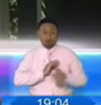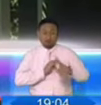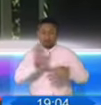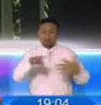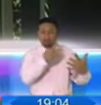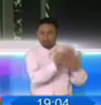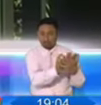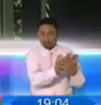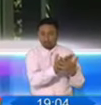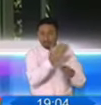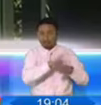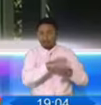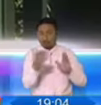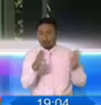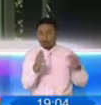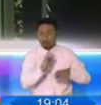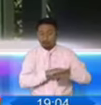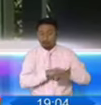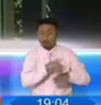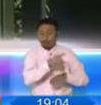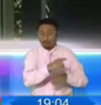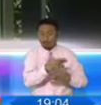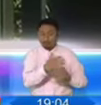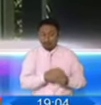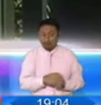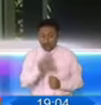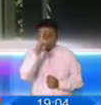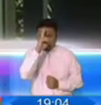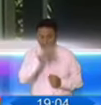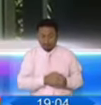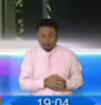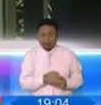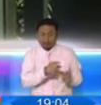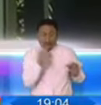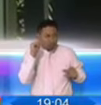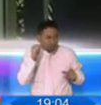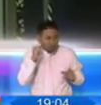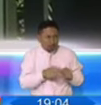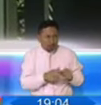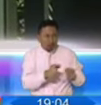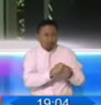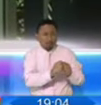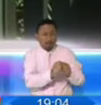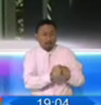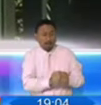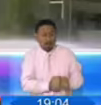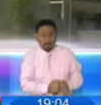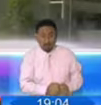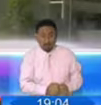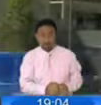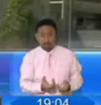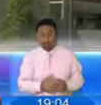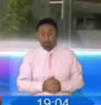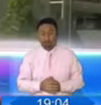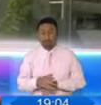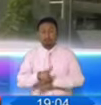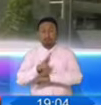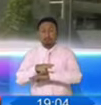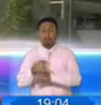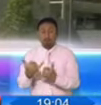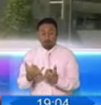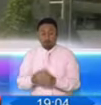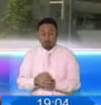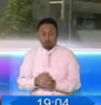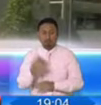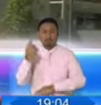prisión preventiva porque el perito pretendió y trató de engañar a la Administración de Justicia. Que la Fiscalía espera que se dicte